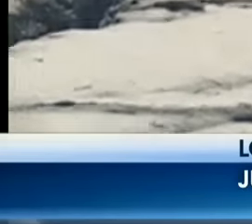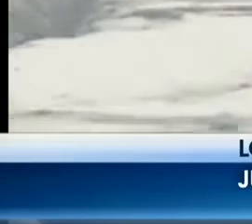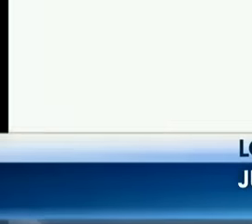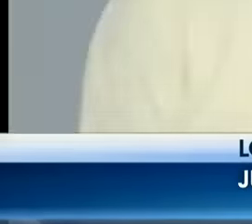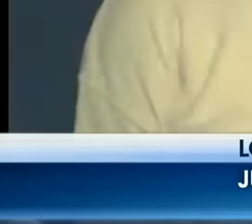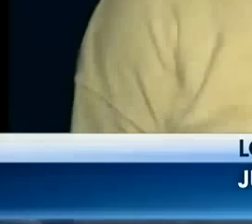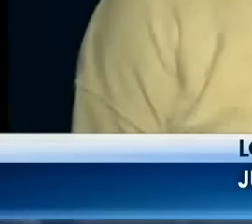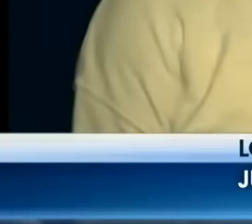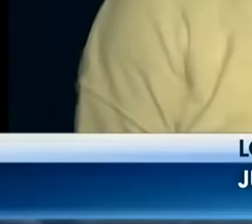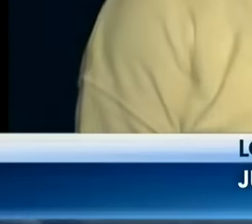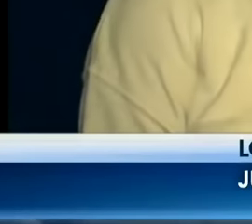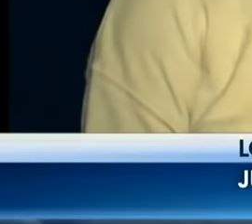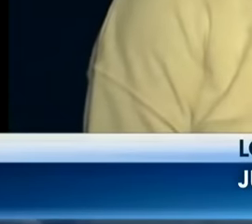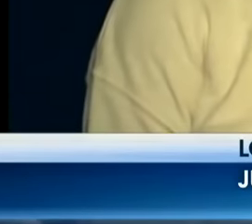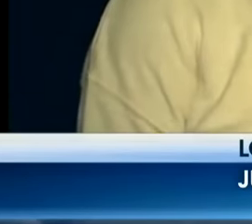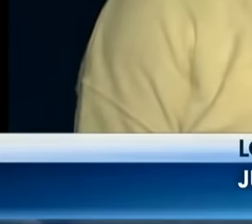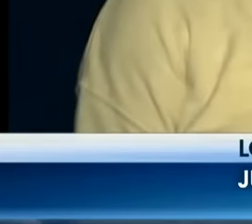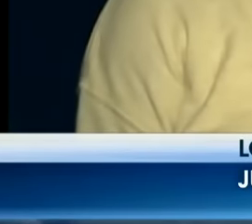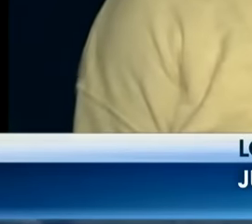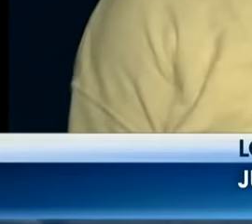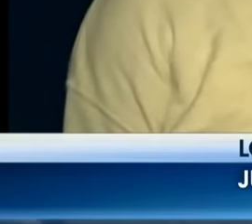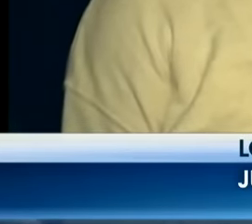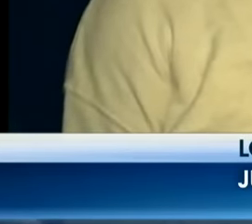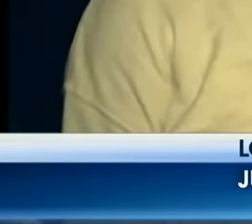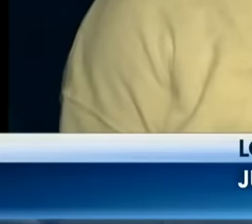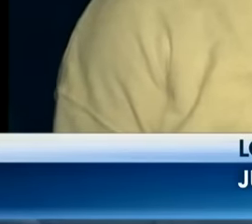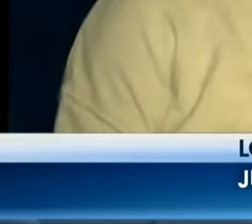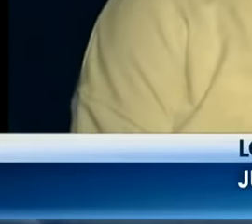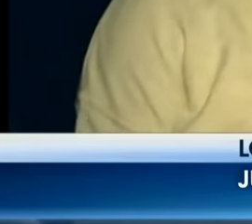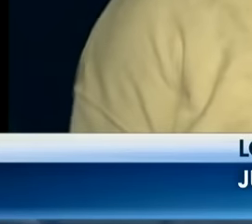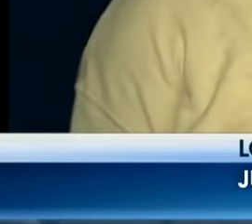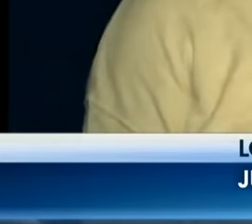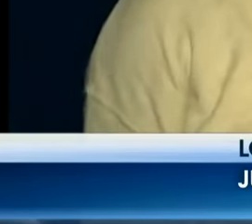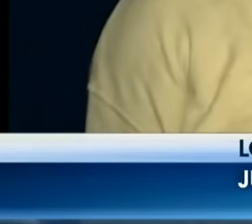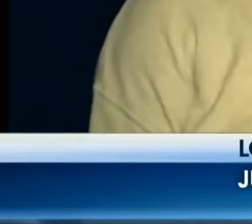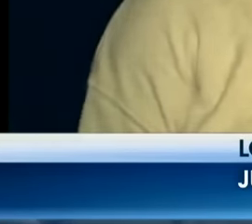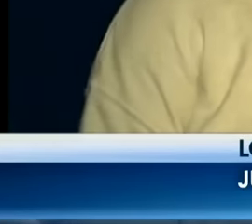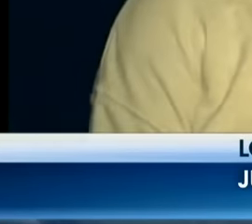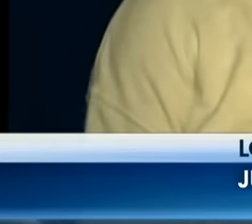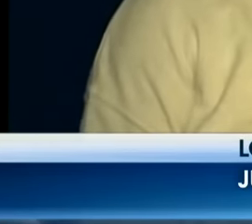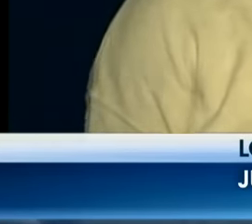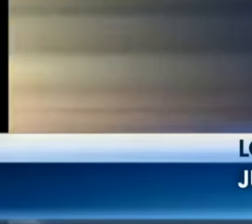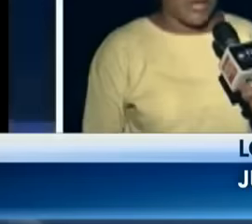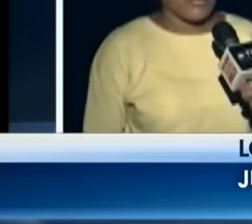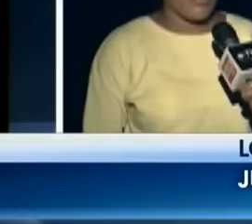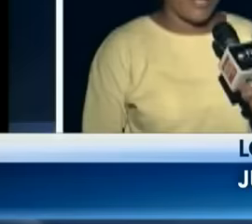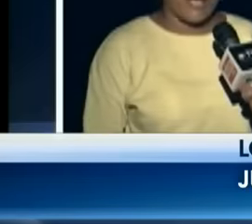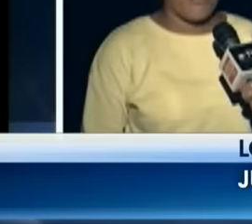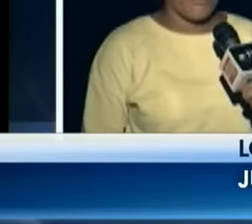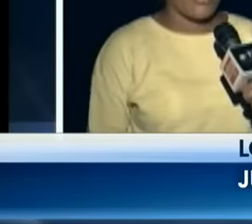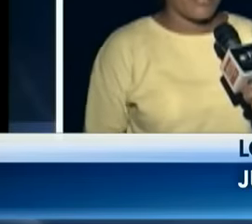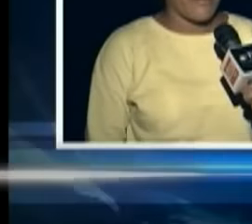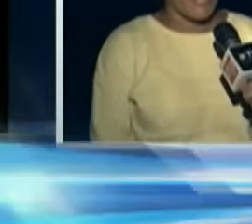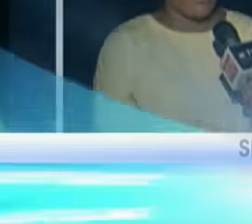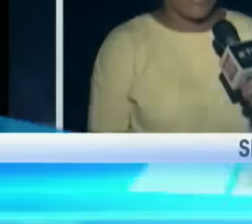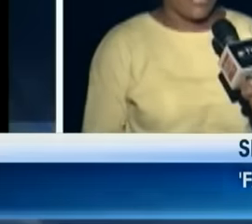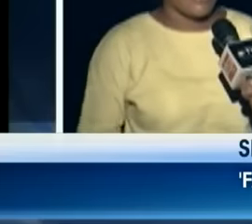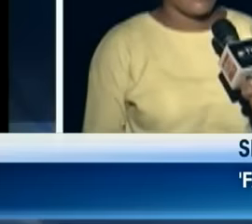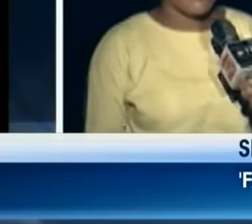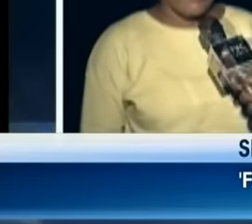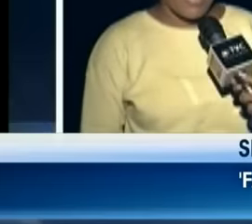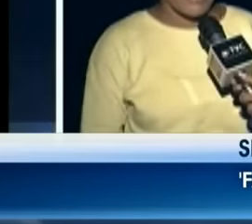sismo. Esas casas ya no están habitables porque ese era un terreno que lo rellenaron. Eso, ahora que hubo eso, se